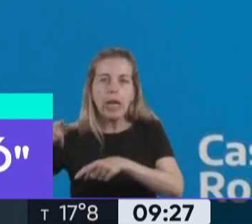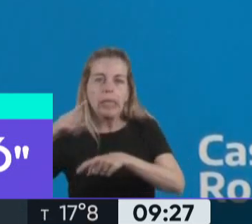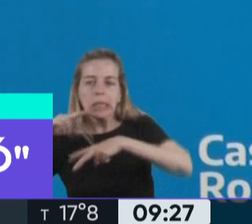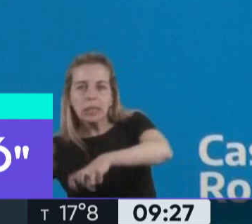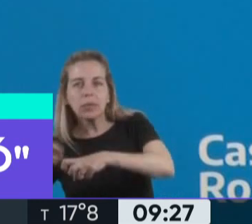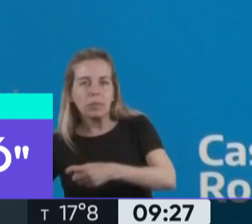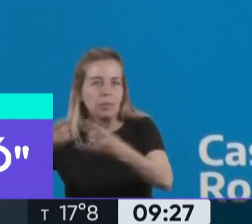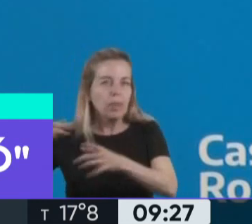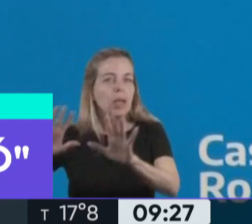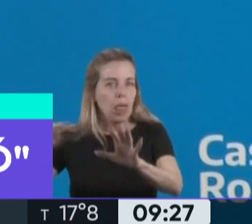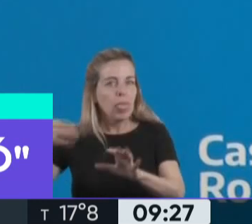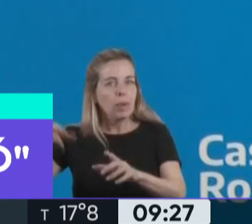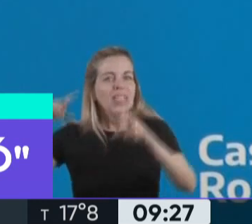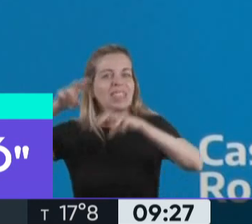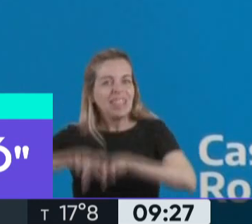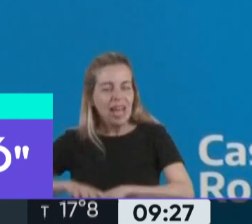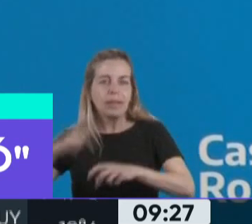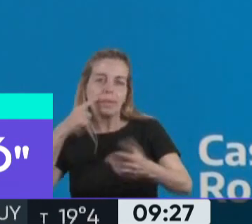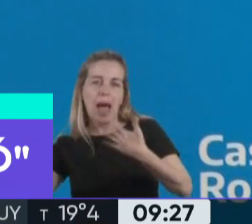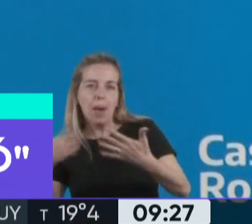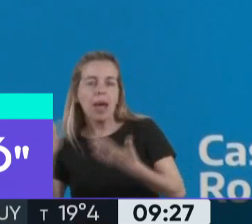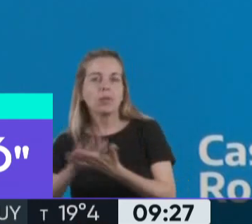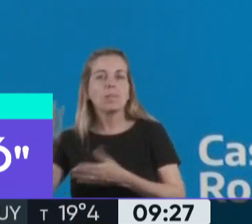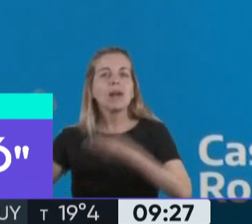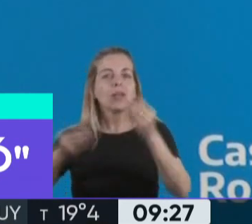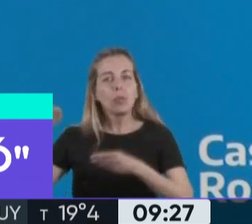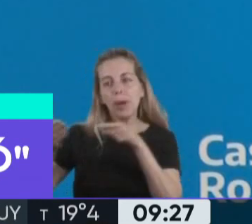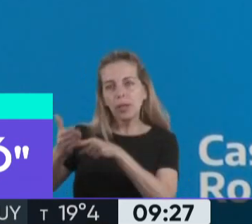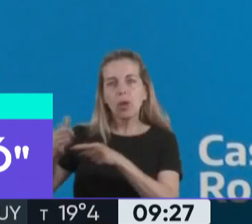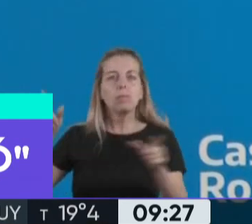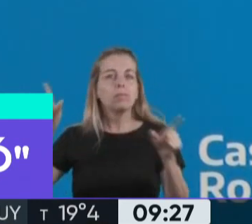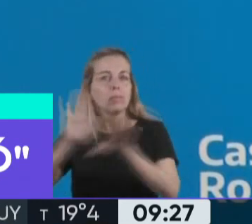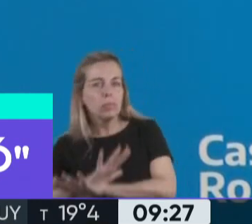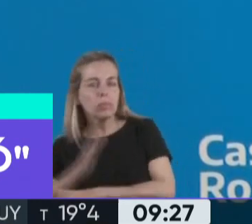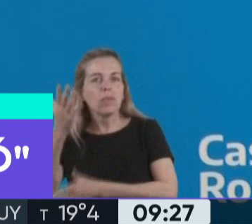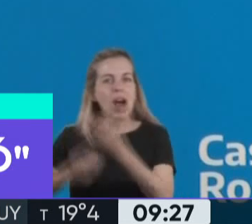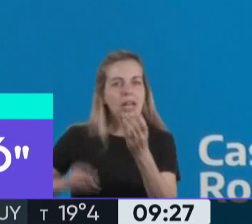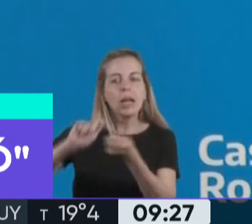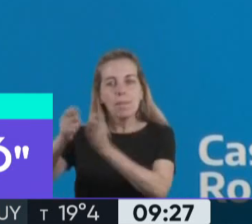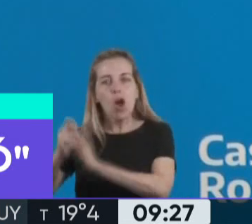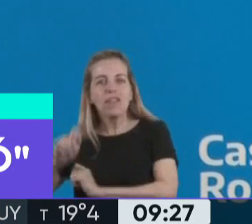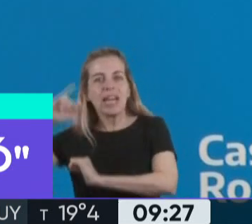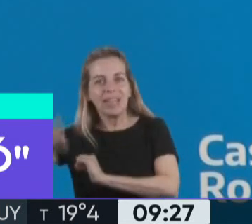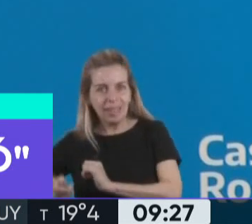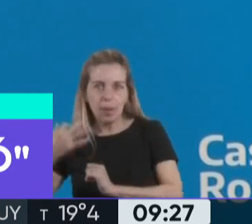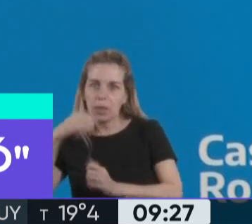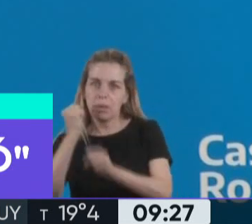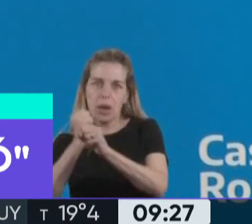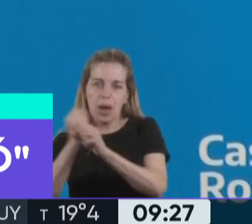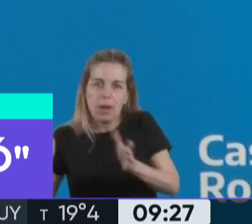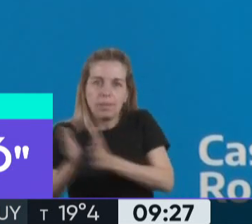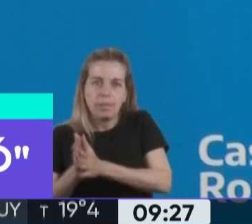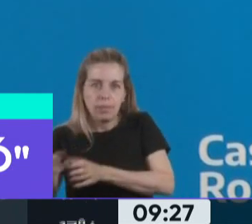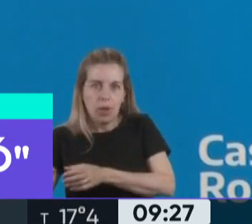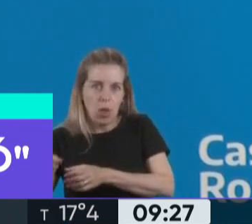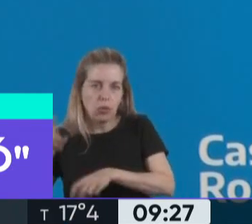sentarse, leer el presupuesto, discutir lo que ellos crean que hay que discutir, modificar lo que ellos crean que hay que modificar, pero hacer el trabajo que tienen que hacer, que es